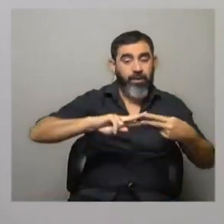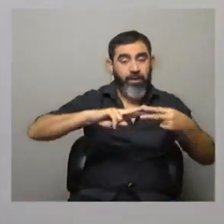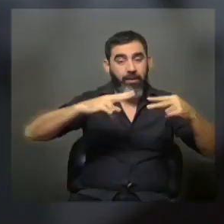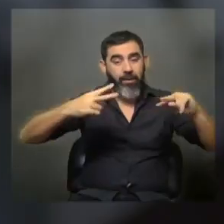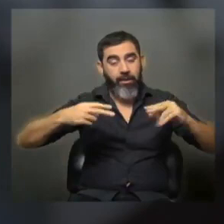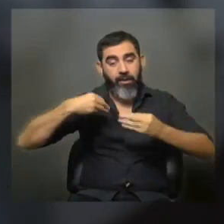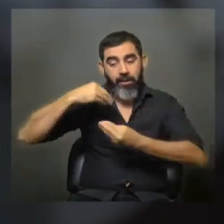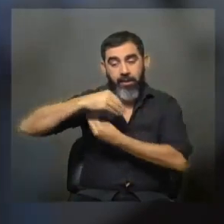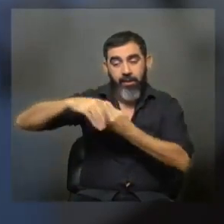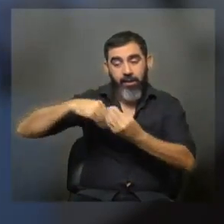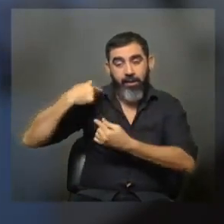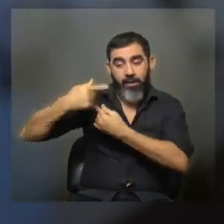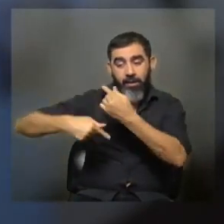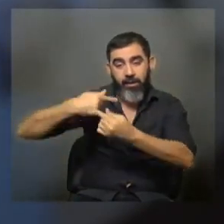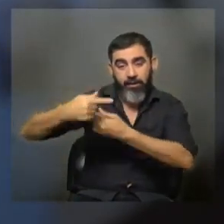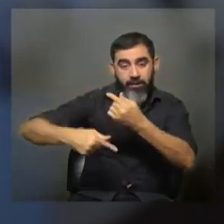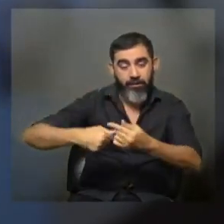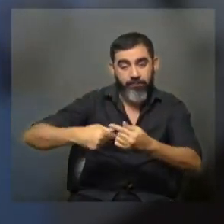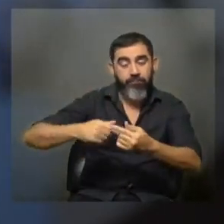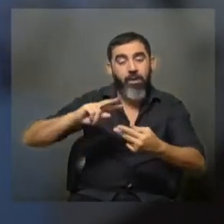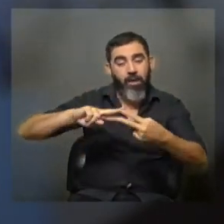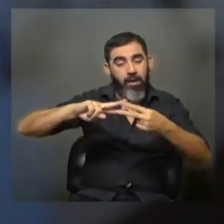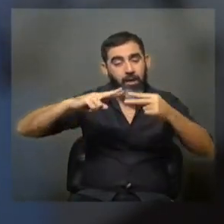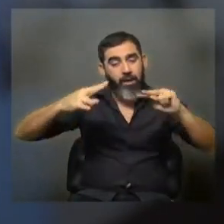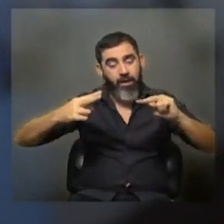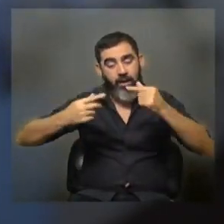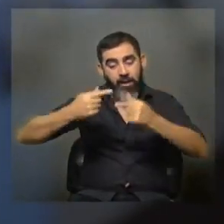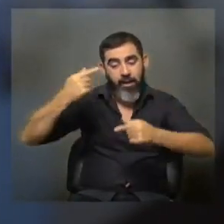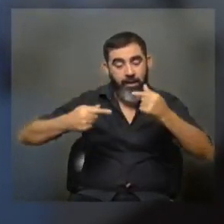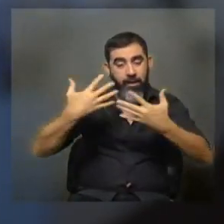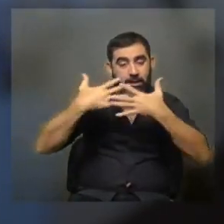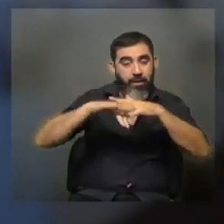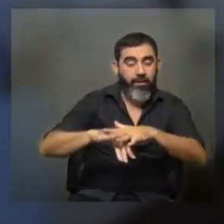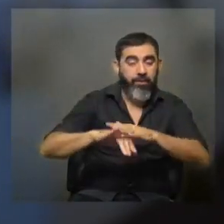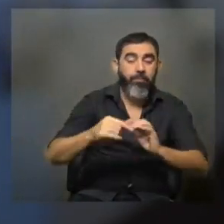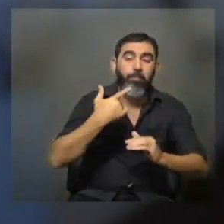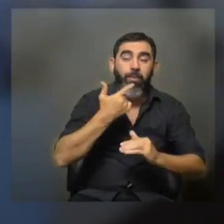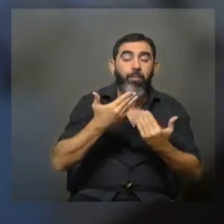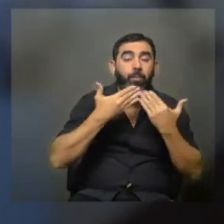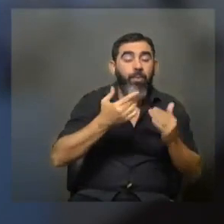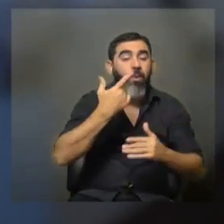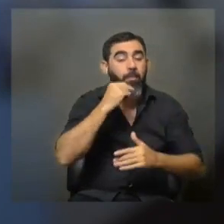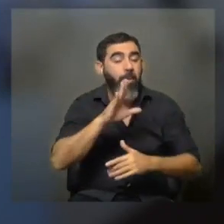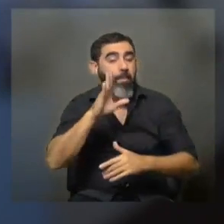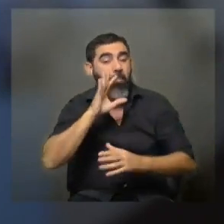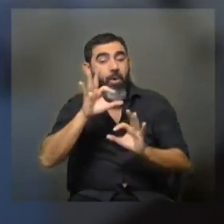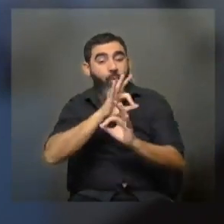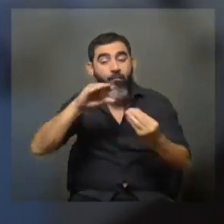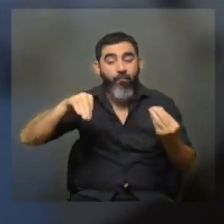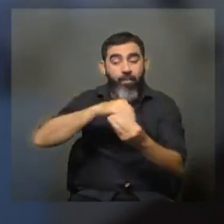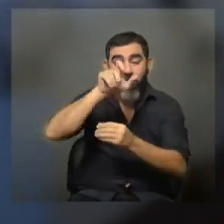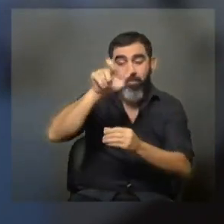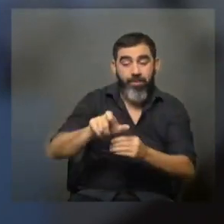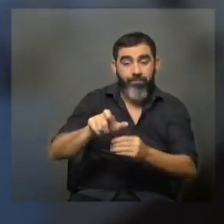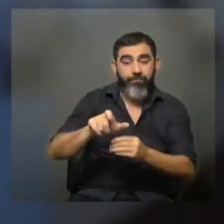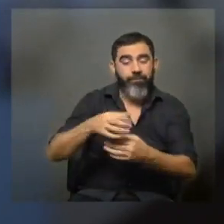familiar, polimórfica, si varios genes intervienen en esto, así que si preguntamos a los padres o a los familiares de la persona